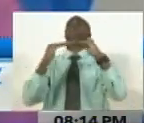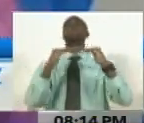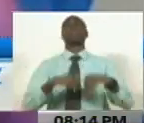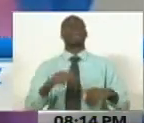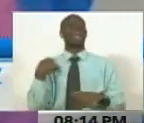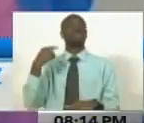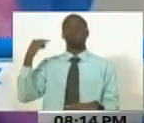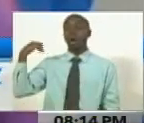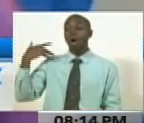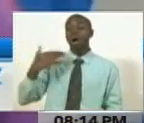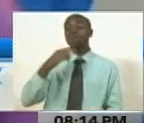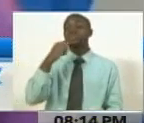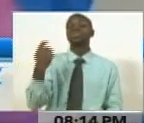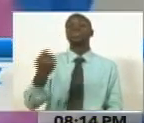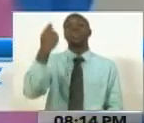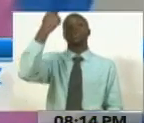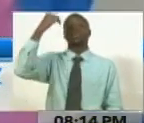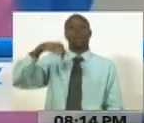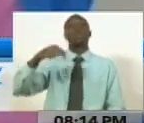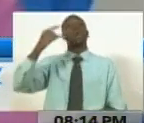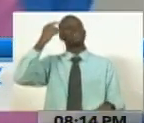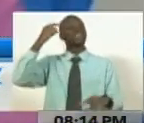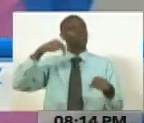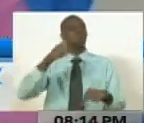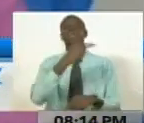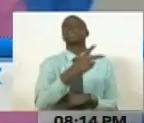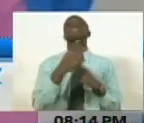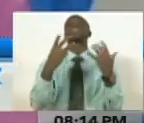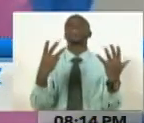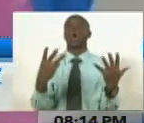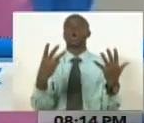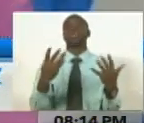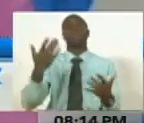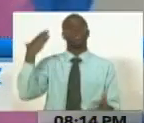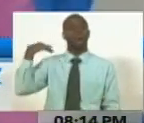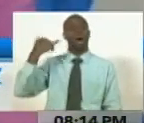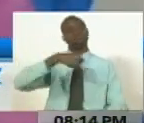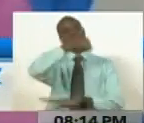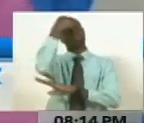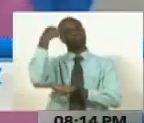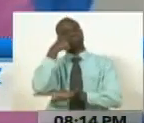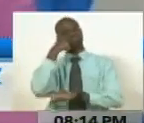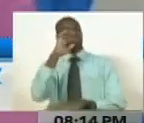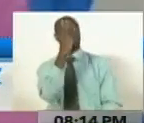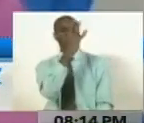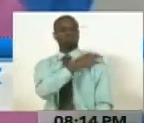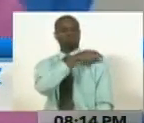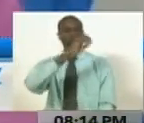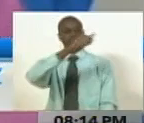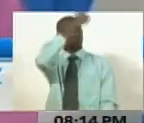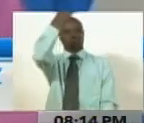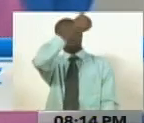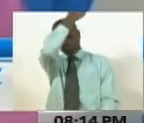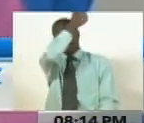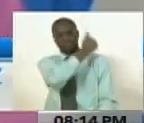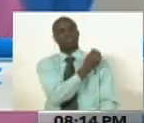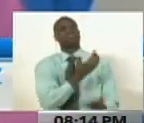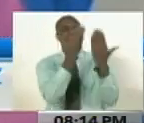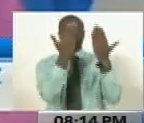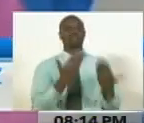histórico. Conmemoramos el natalicio de nuestro generalísimo o excelentísimo jefe Francisco de